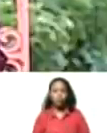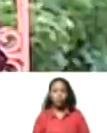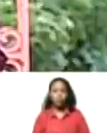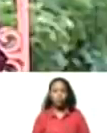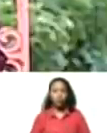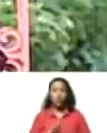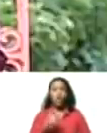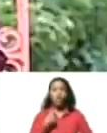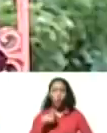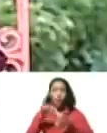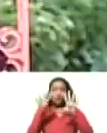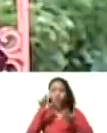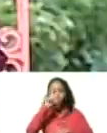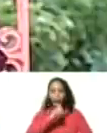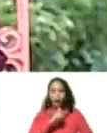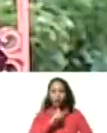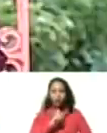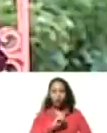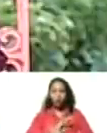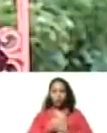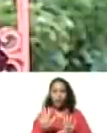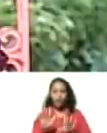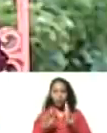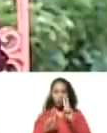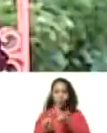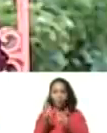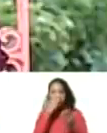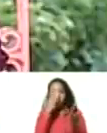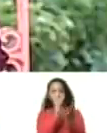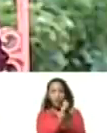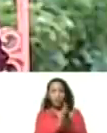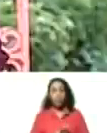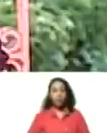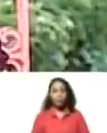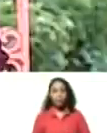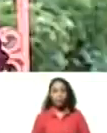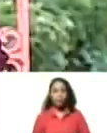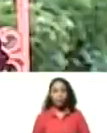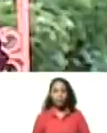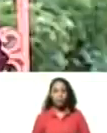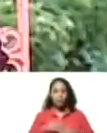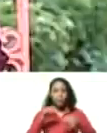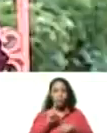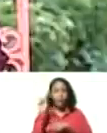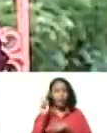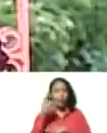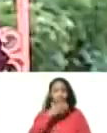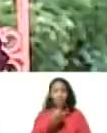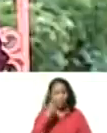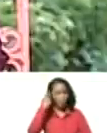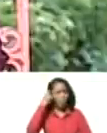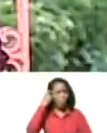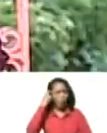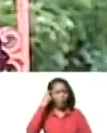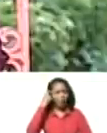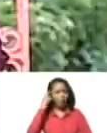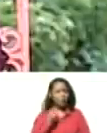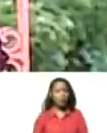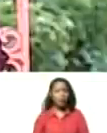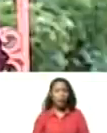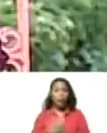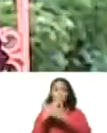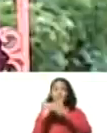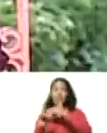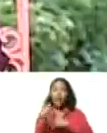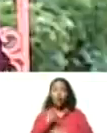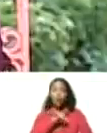tengo 9 años... al frente, desde aquel diciembre, ¿recuerdan?, del mensaje